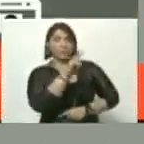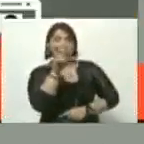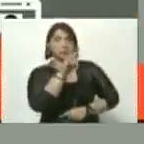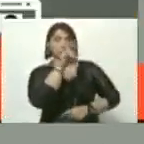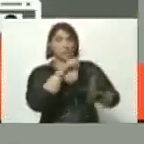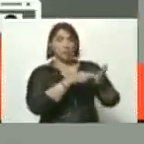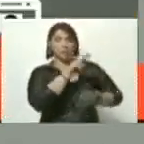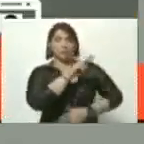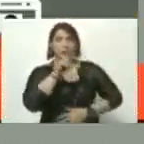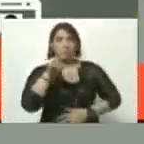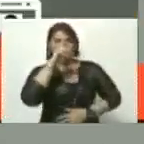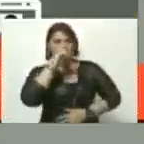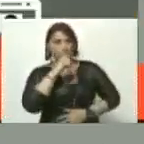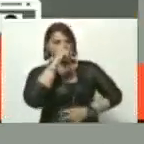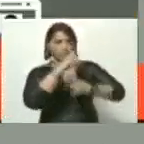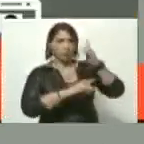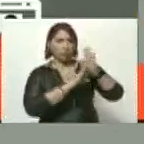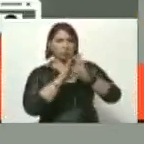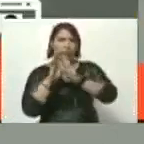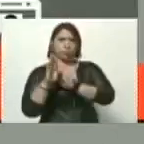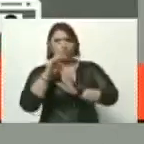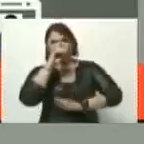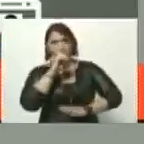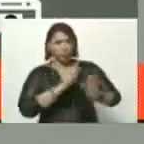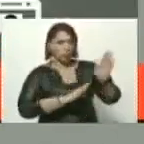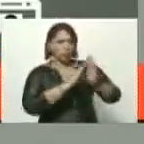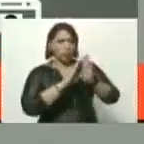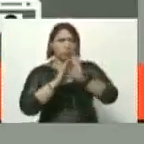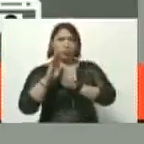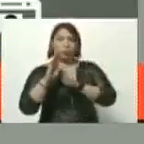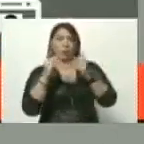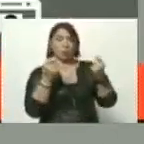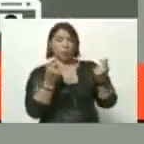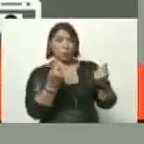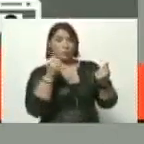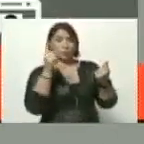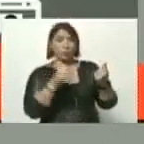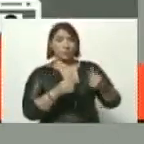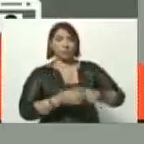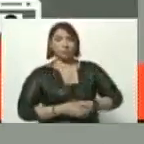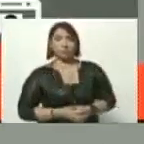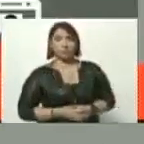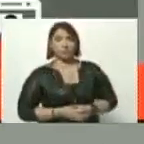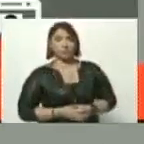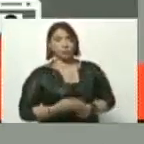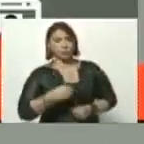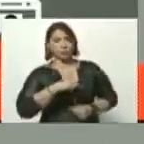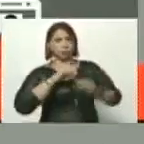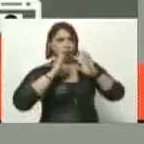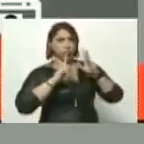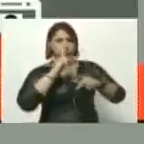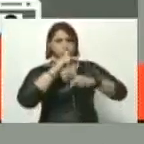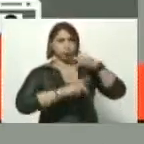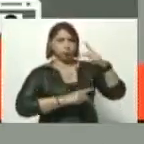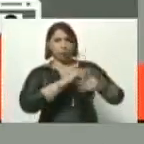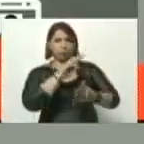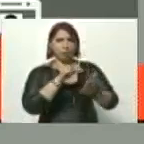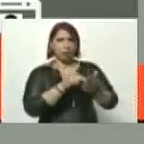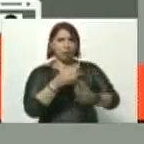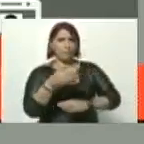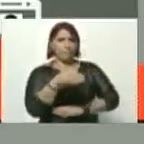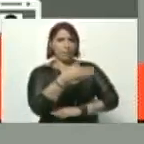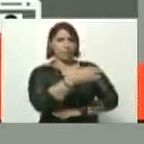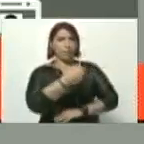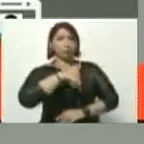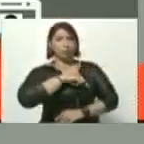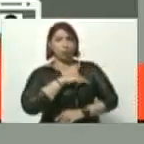2022 es el año productivo, es el año del crecimiento económico. También hemos planteado un plan nacional de pesca para